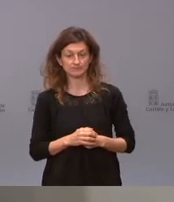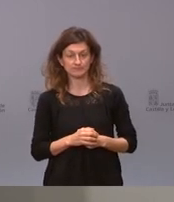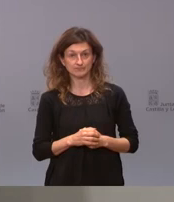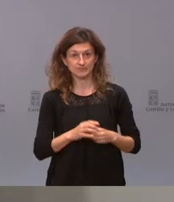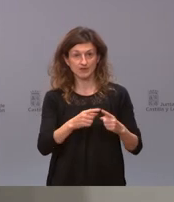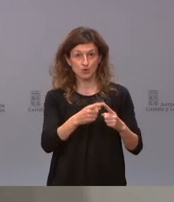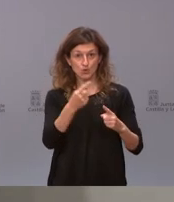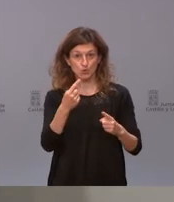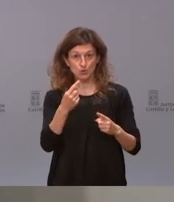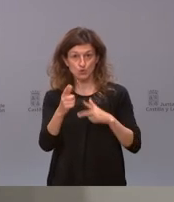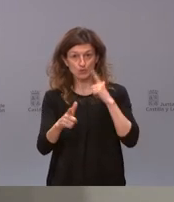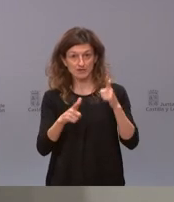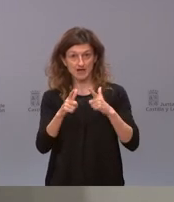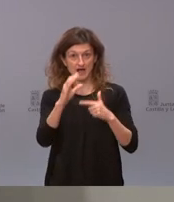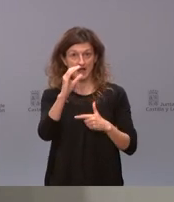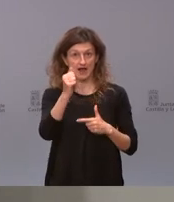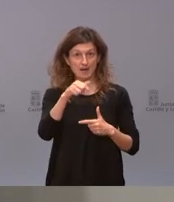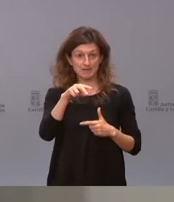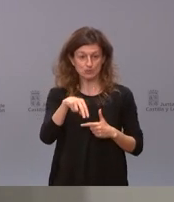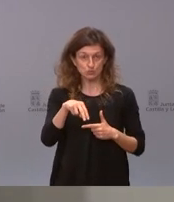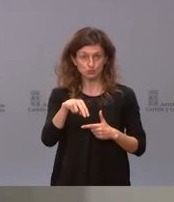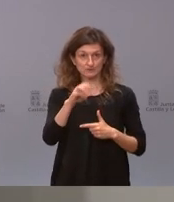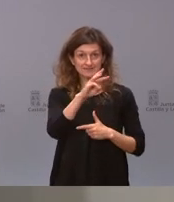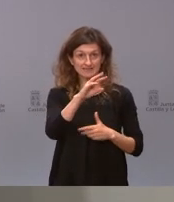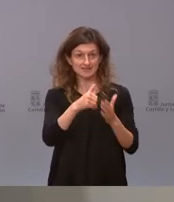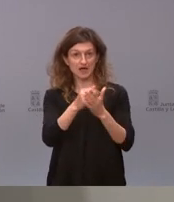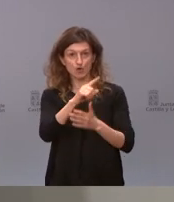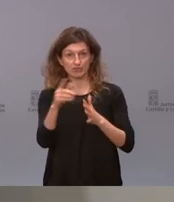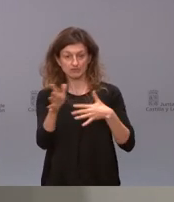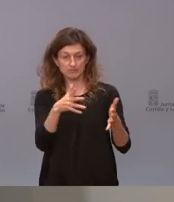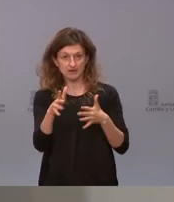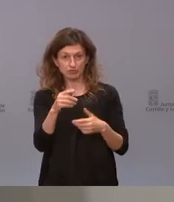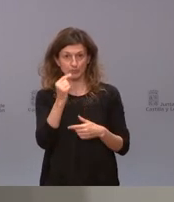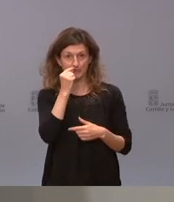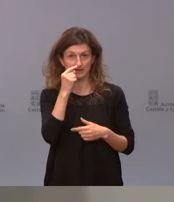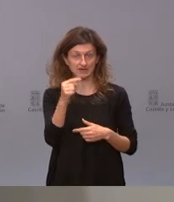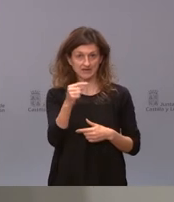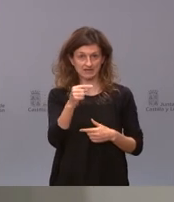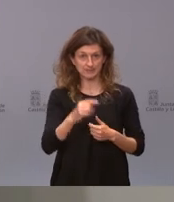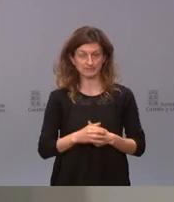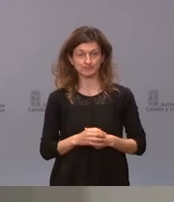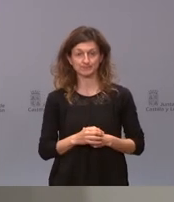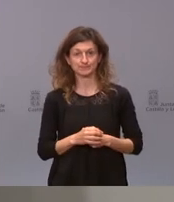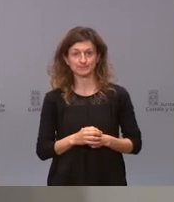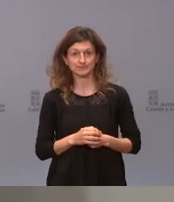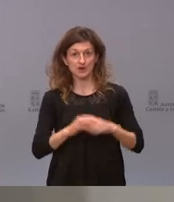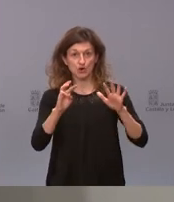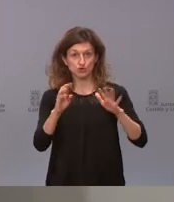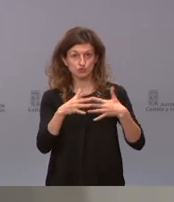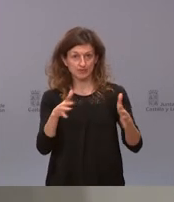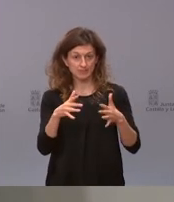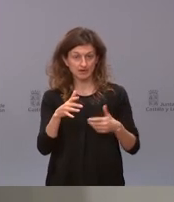había viajado acá a camerún del 3 al 11 de marzo y tenía una pcr negativa el 8 de marzo